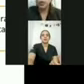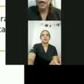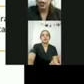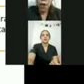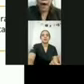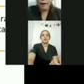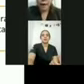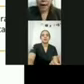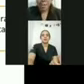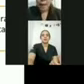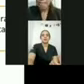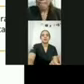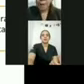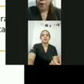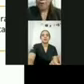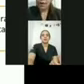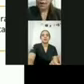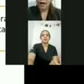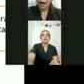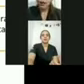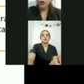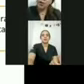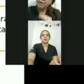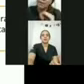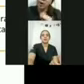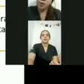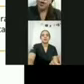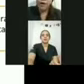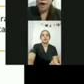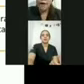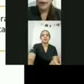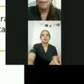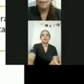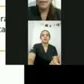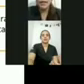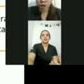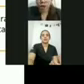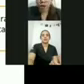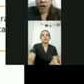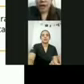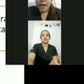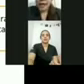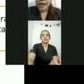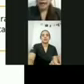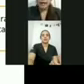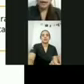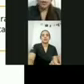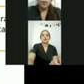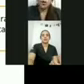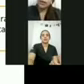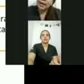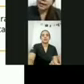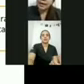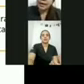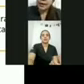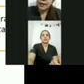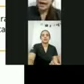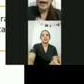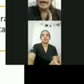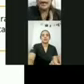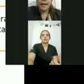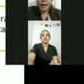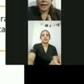en una lengua hebrea, pero también en menor mayoría habían niños que como lengua materna